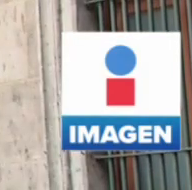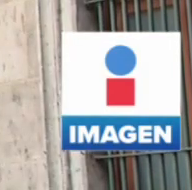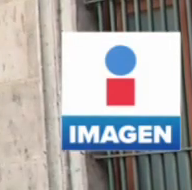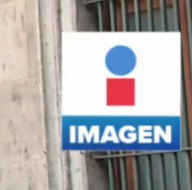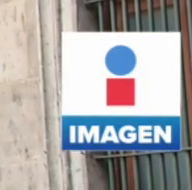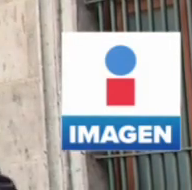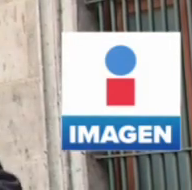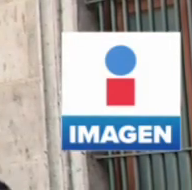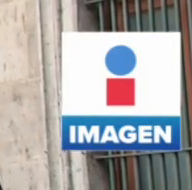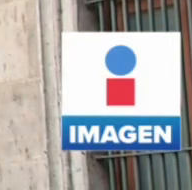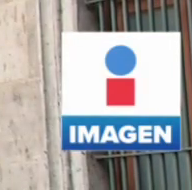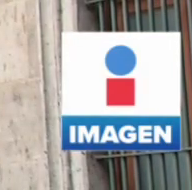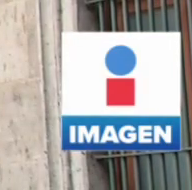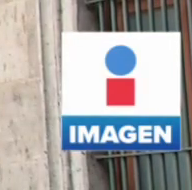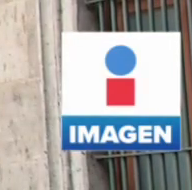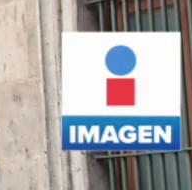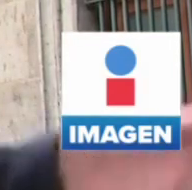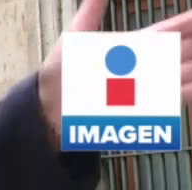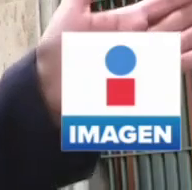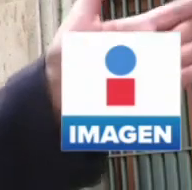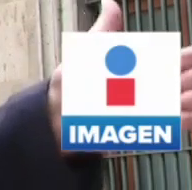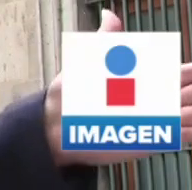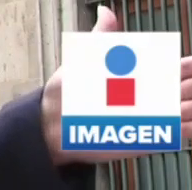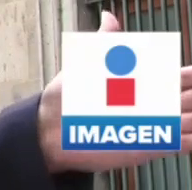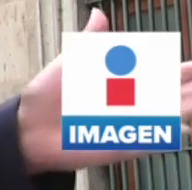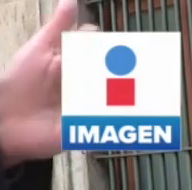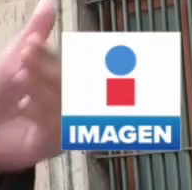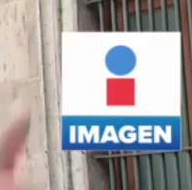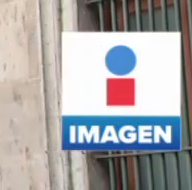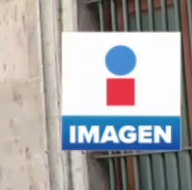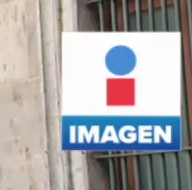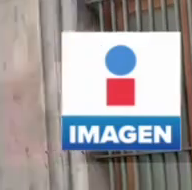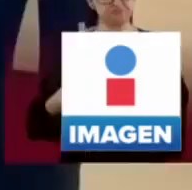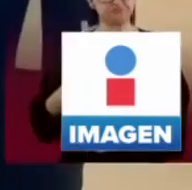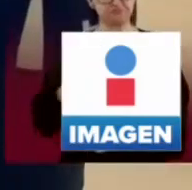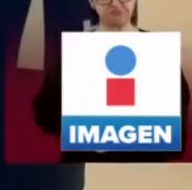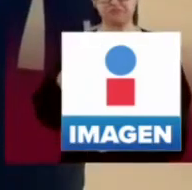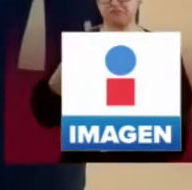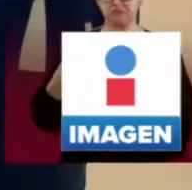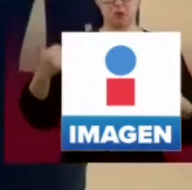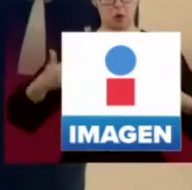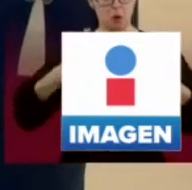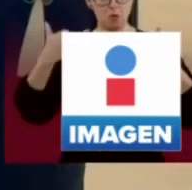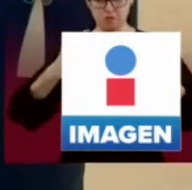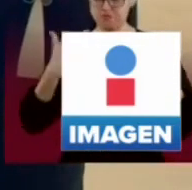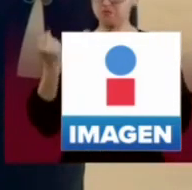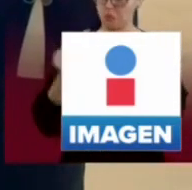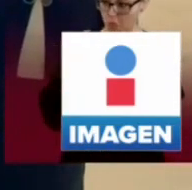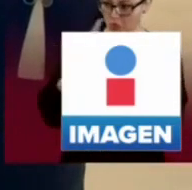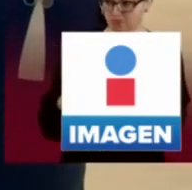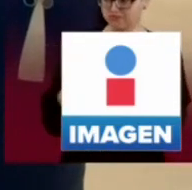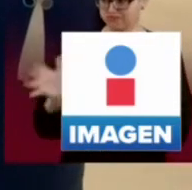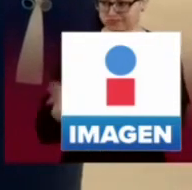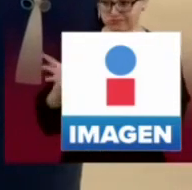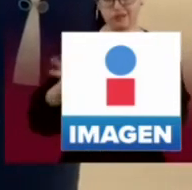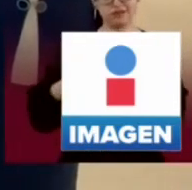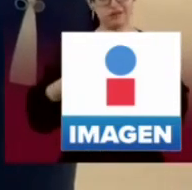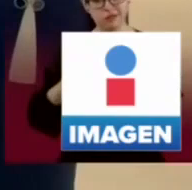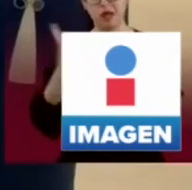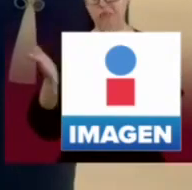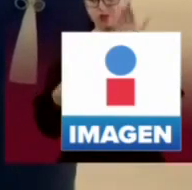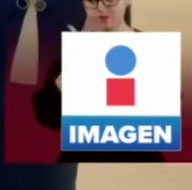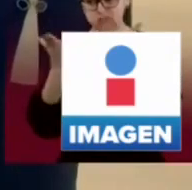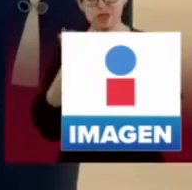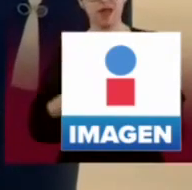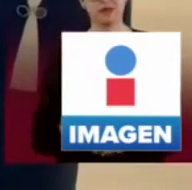y bueno pues será una ceremonia sencilla en el patio central en donde el presidente dará a conocer pues lo que ha hecho en este último